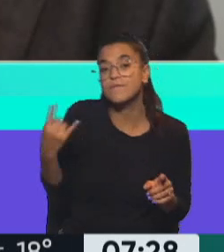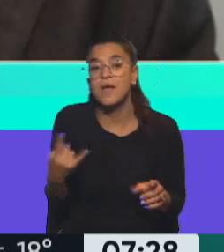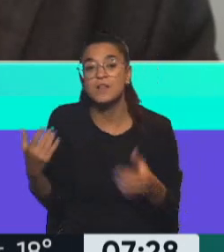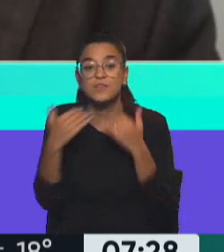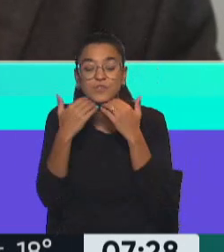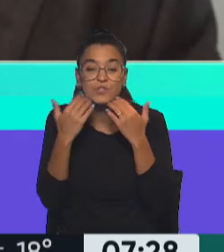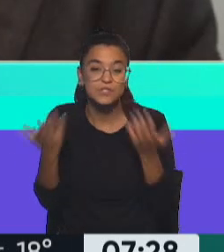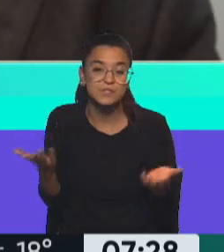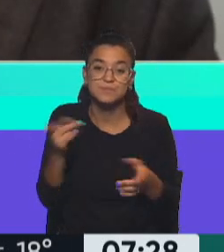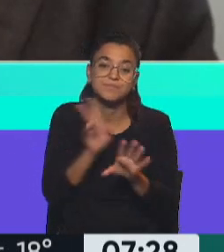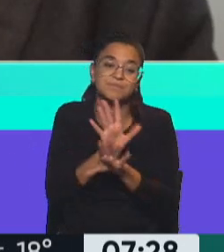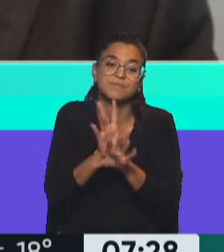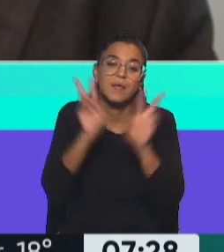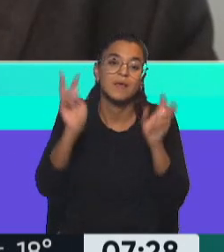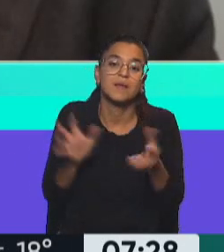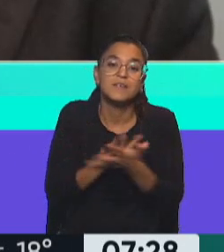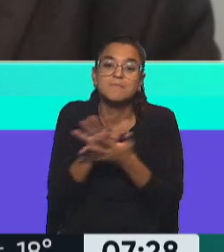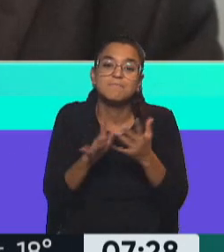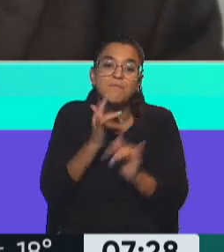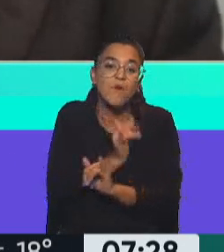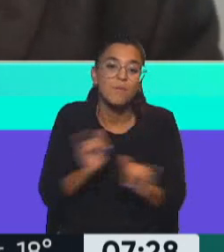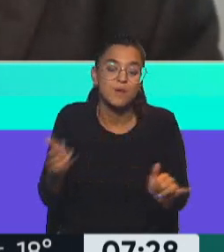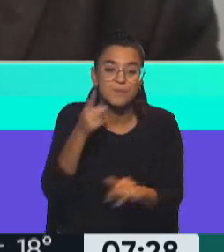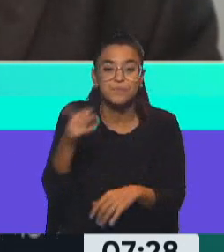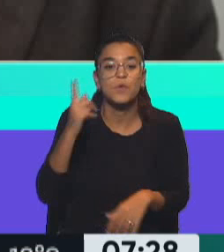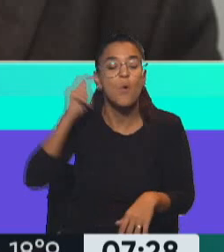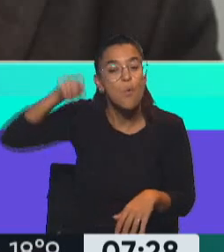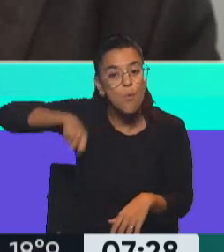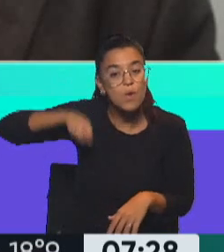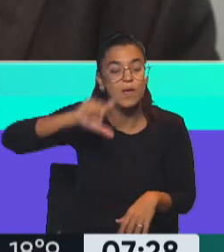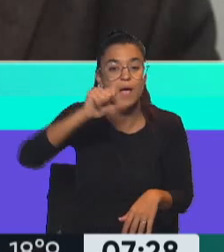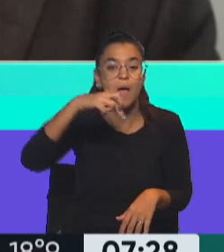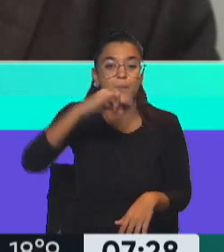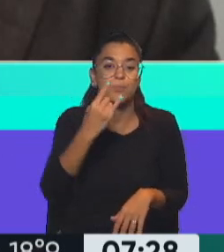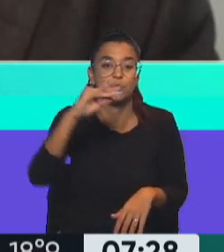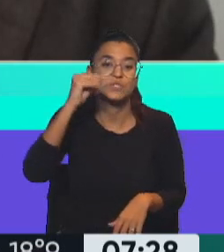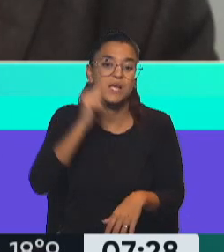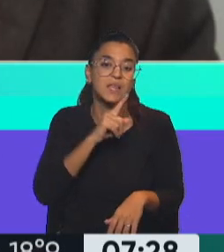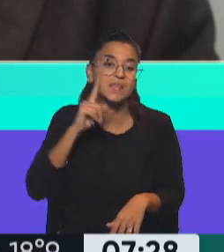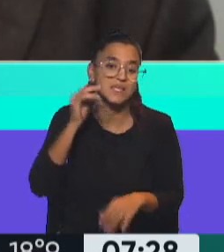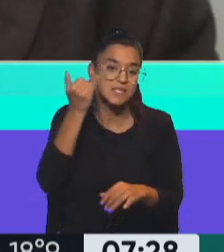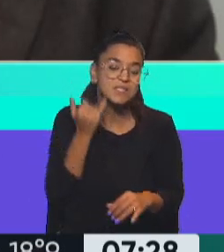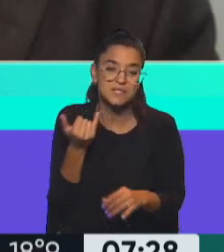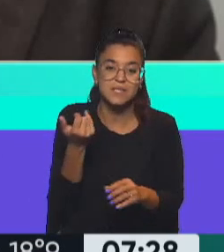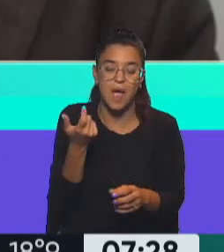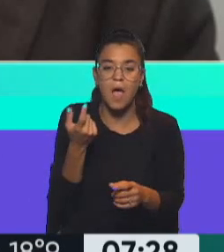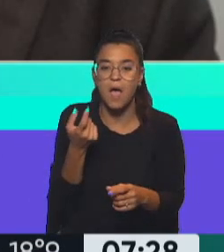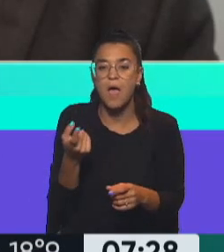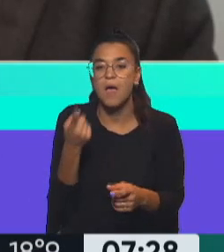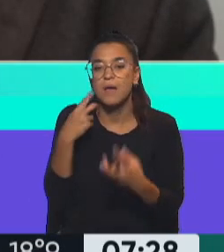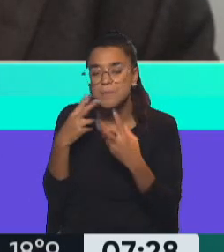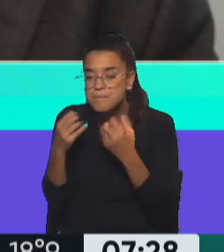todo en materia de interpretación de una información. La jueza María Eugenia Capuchetti ya indagó a 2